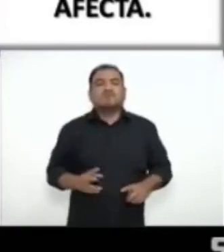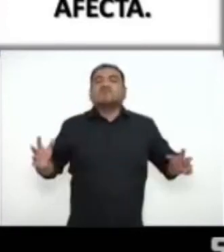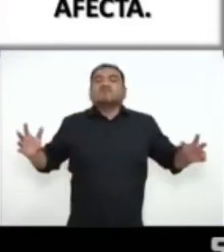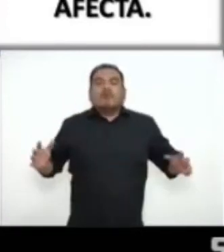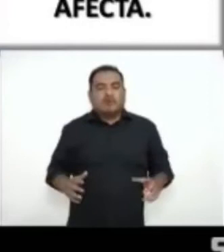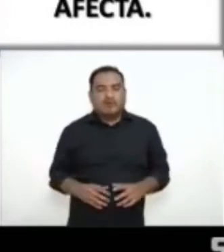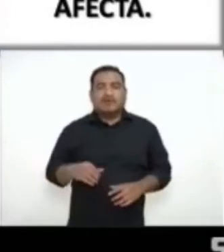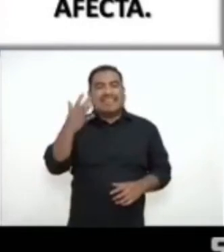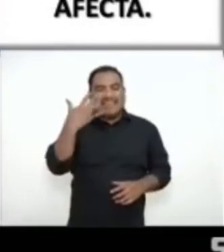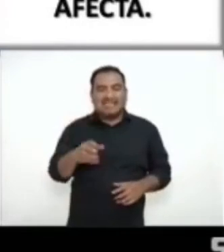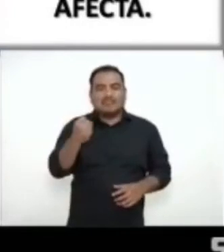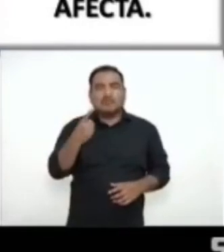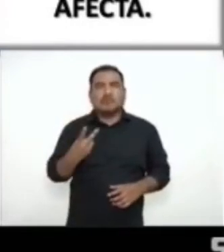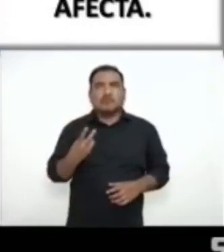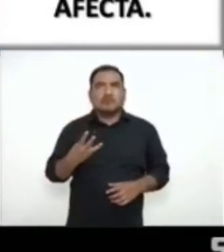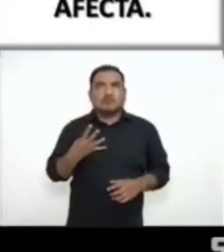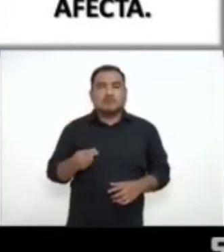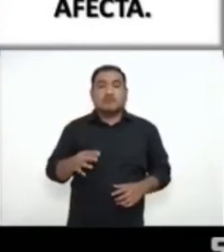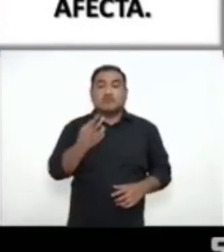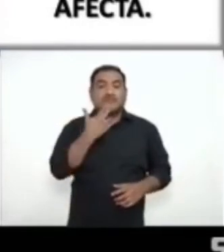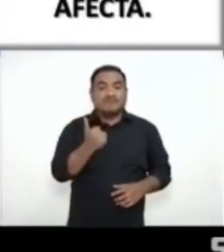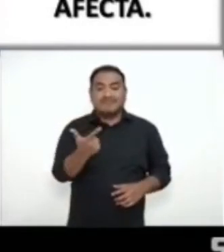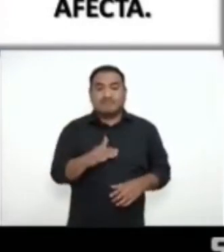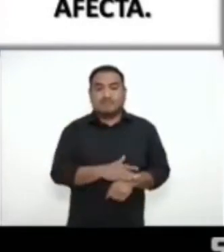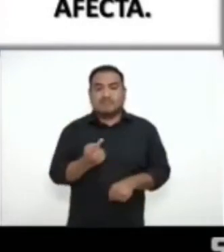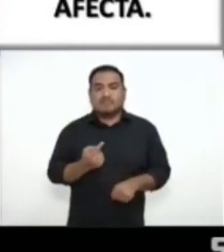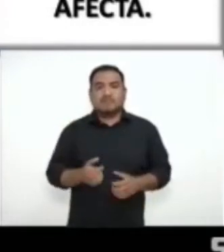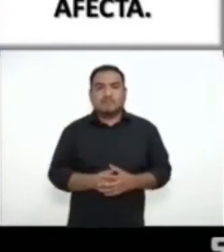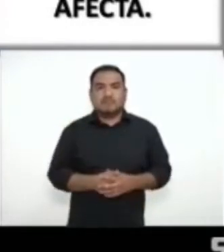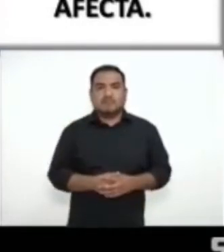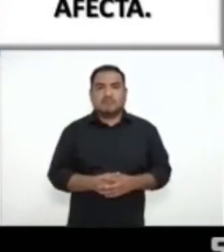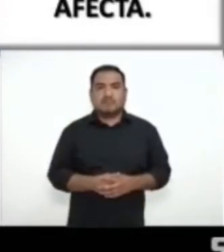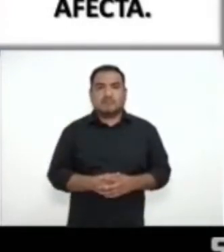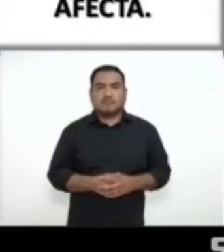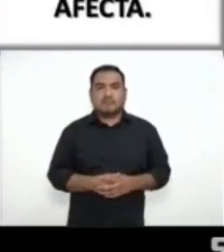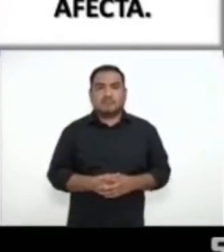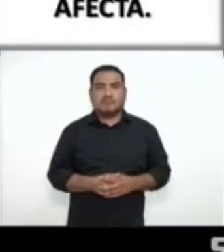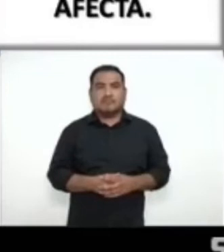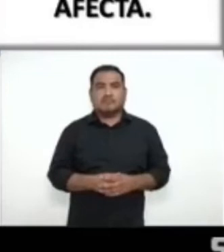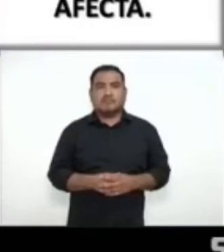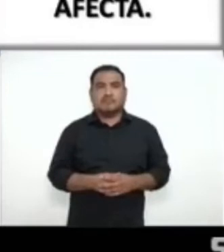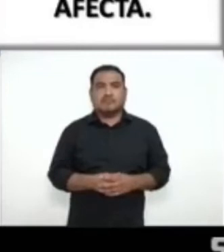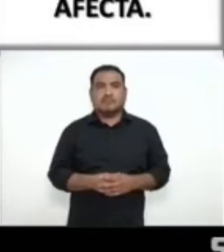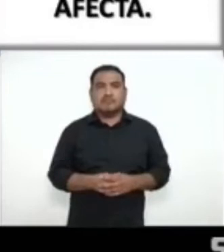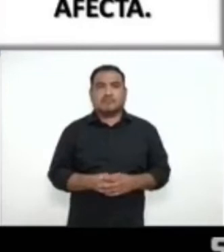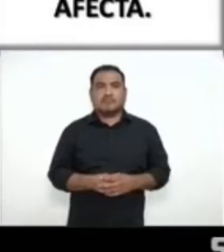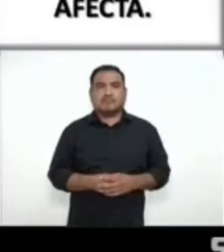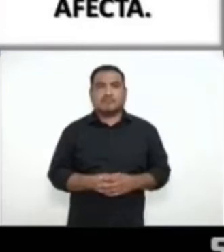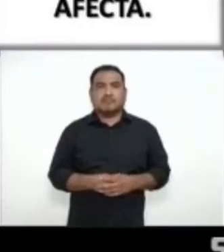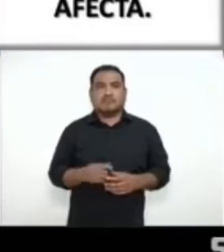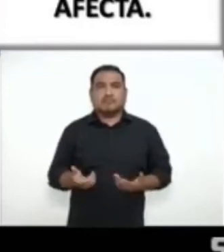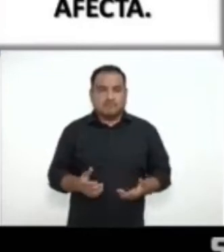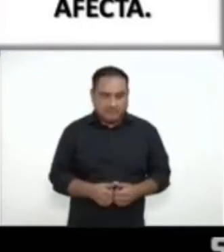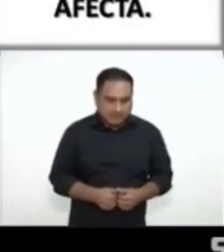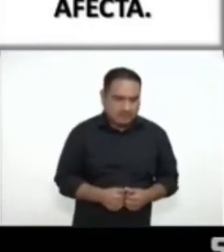cuenta hasta 10. ¿Se fijan por qué no sirve contar hasta 10? O sea, no sirve. Simplemente me conecto con esta